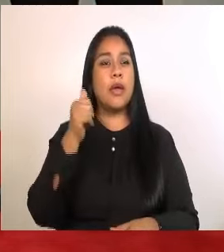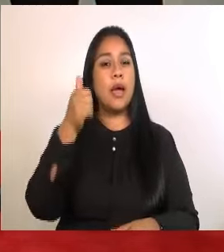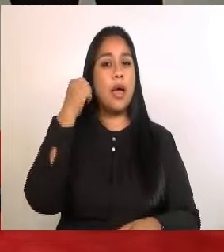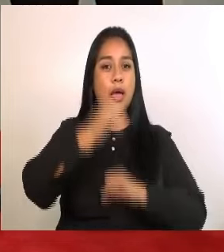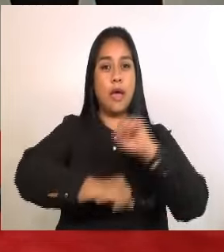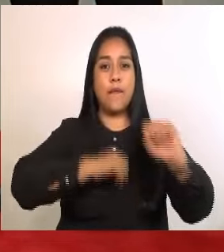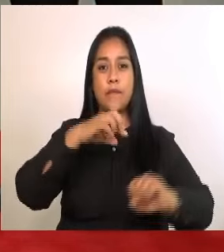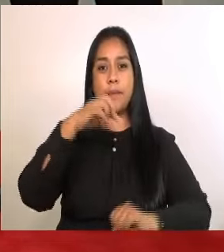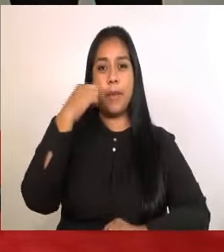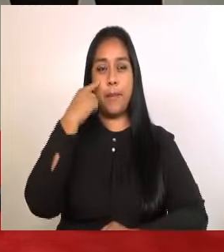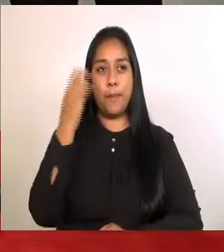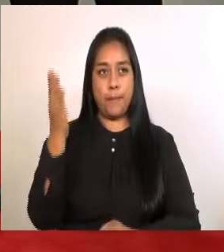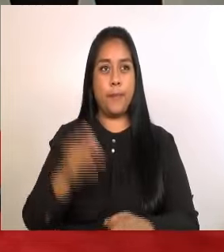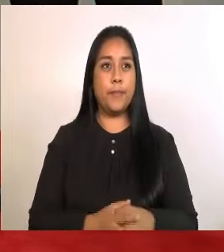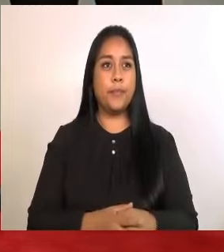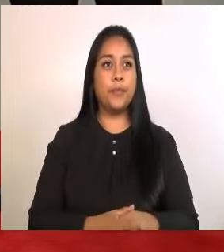AFP.